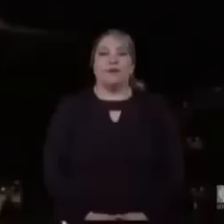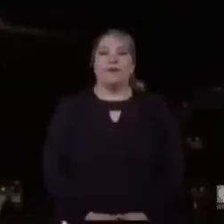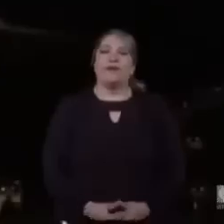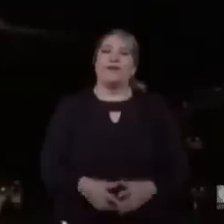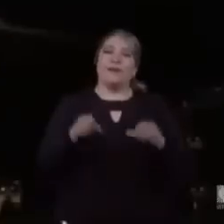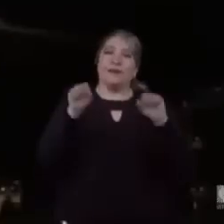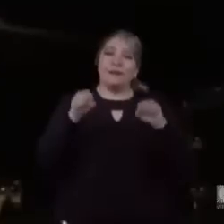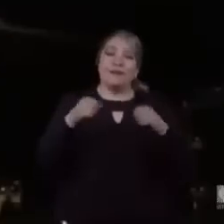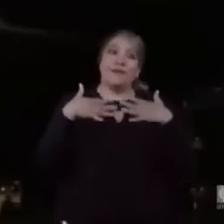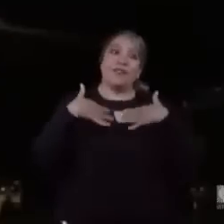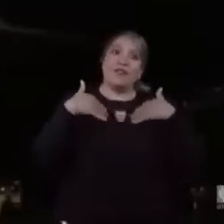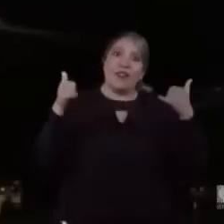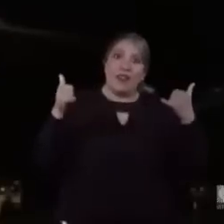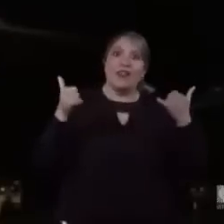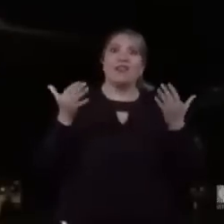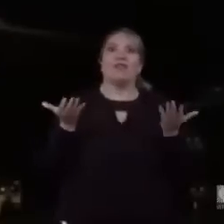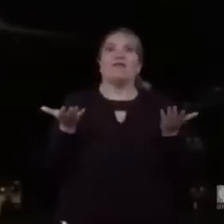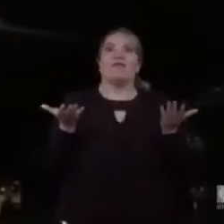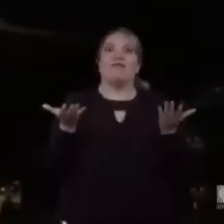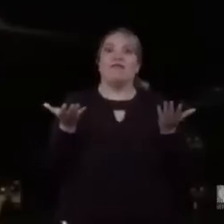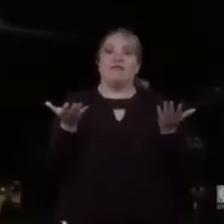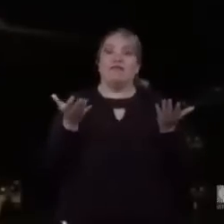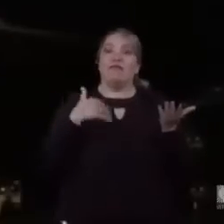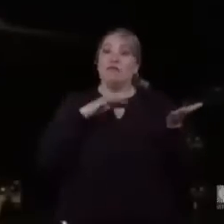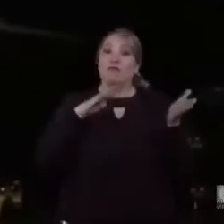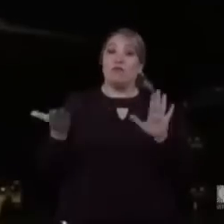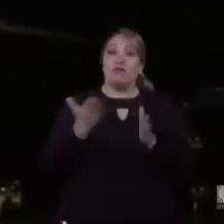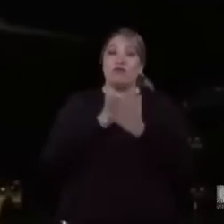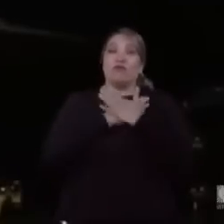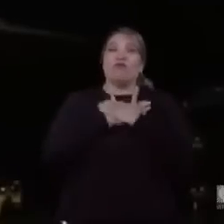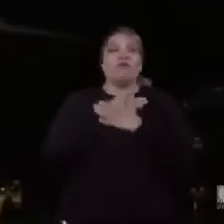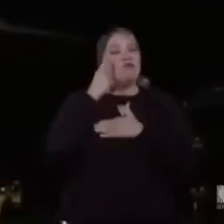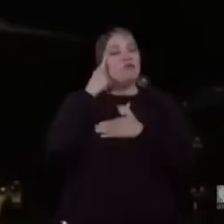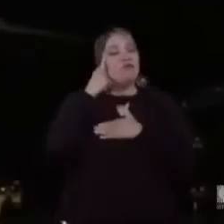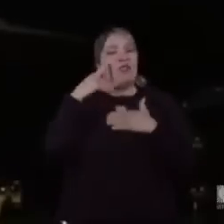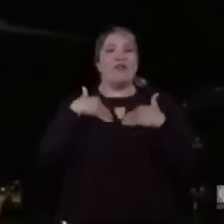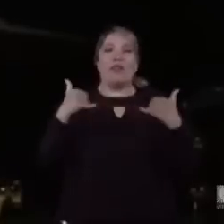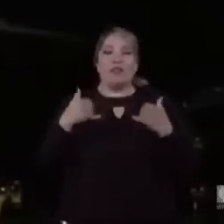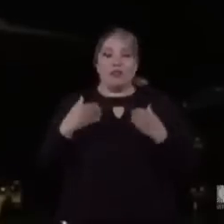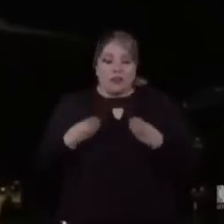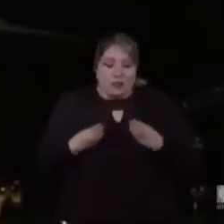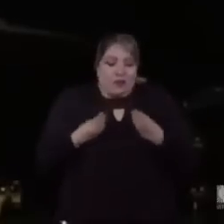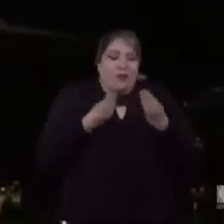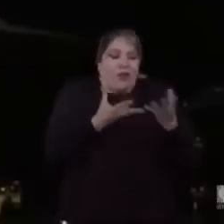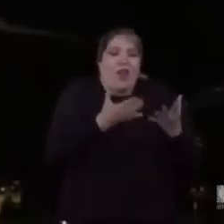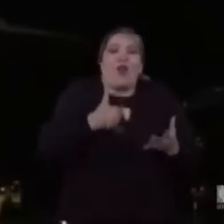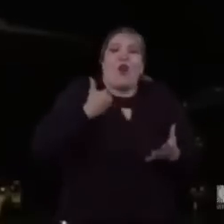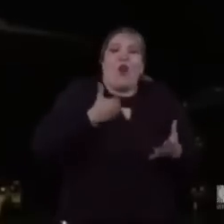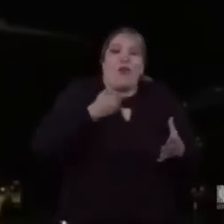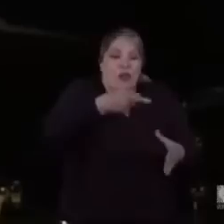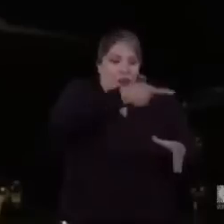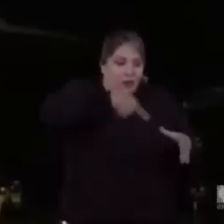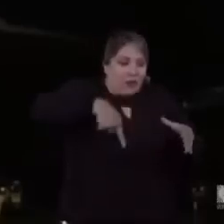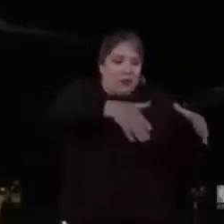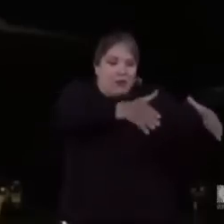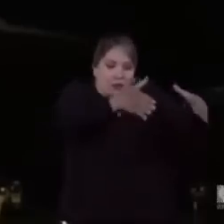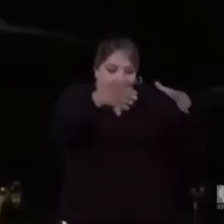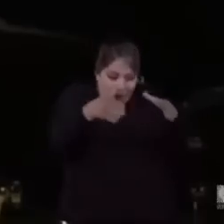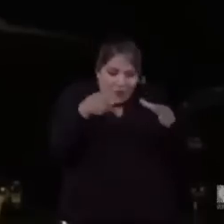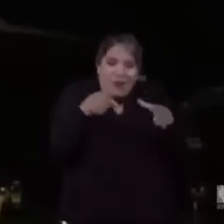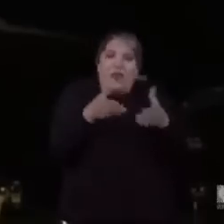Que podamos irnos felices porque dejamos una nación en manos de ustedes, los jóvenes aquí